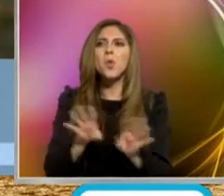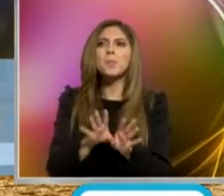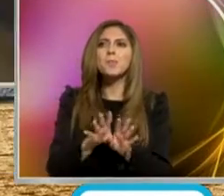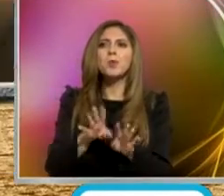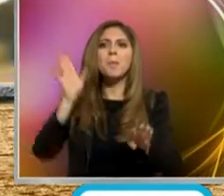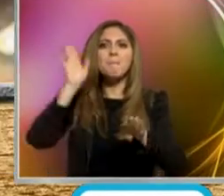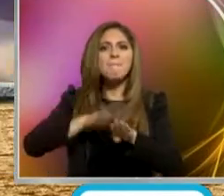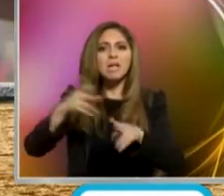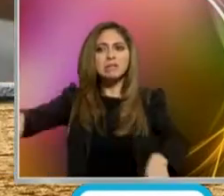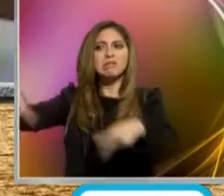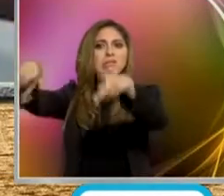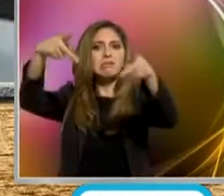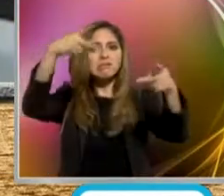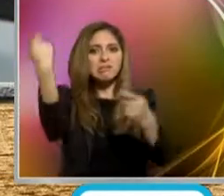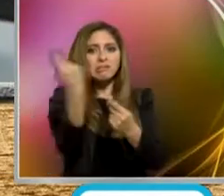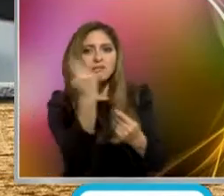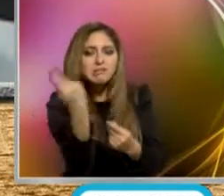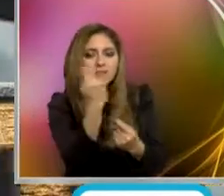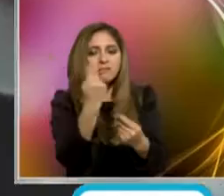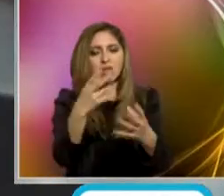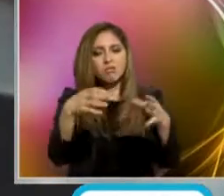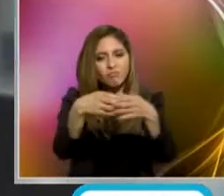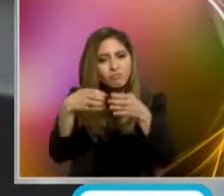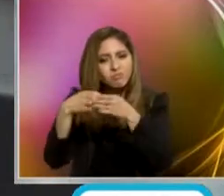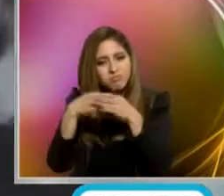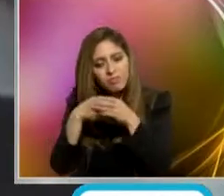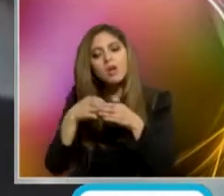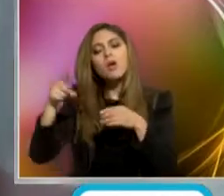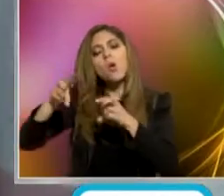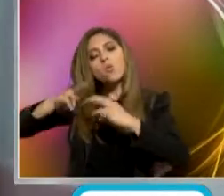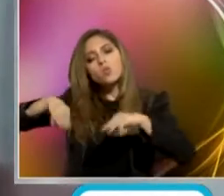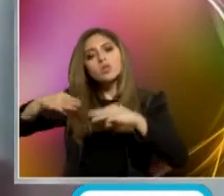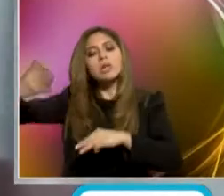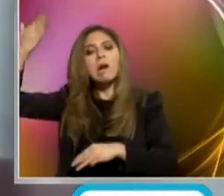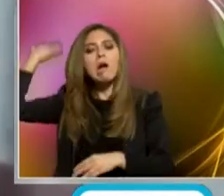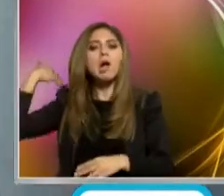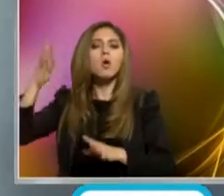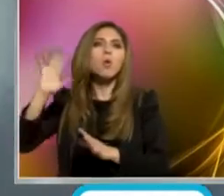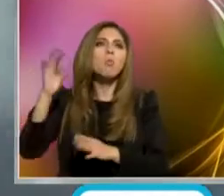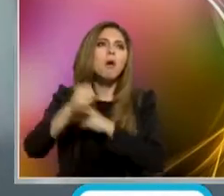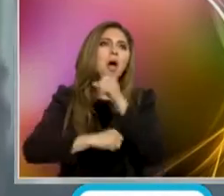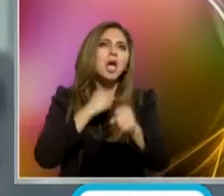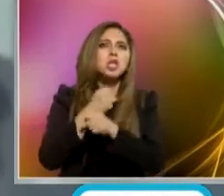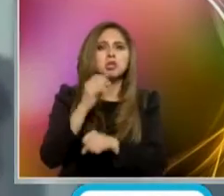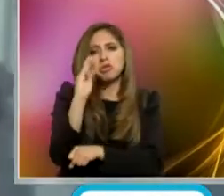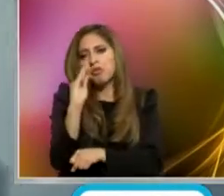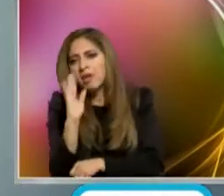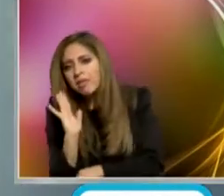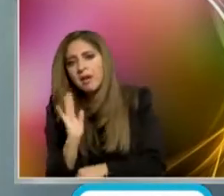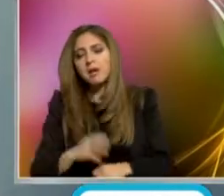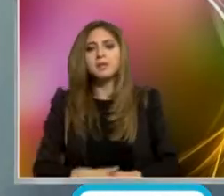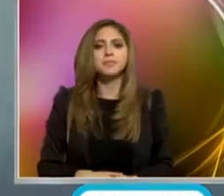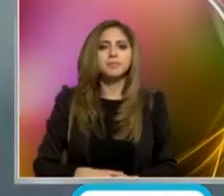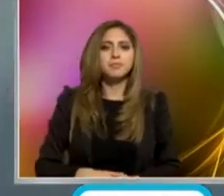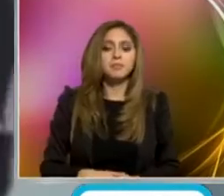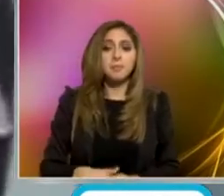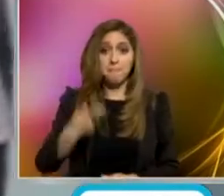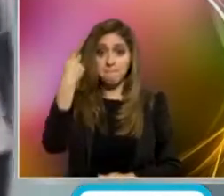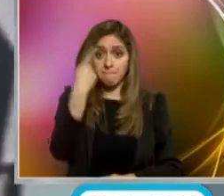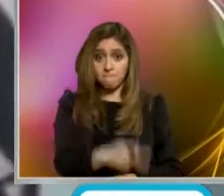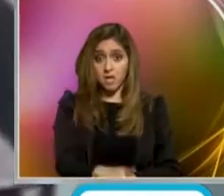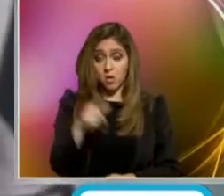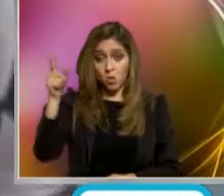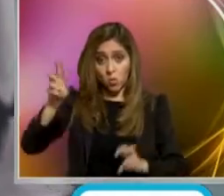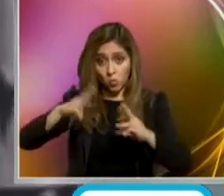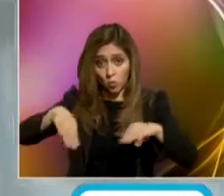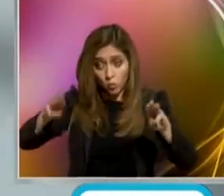industrial. Más industrial, ¿no? sí. De alguna manera también va mutando la música un poco hacia década de los 90. ¿Y Rammstein? También. También. Pero la música y la actitud